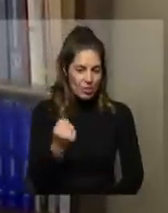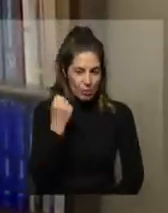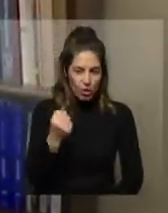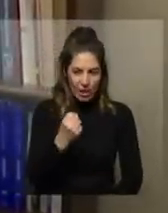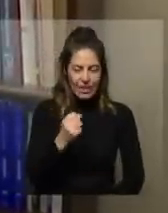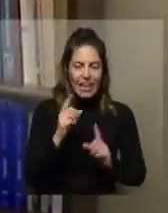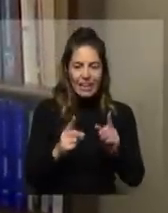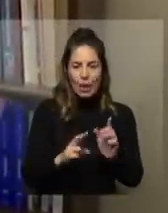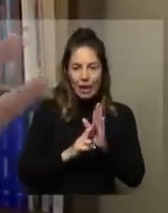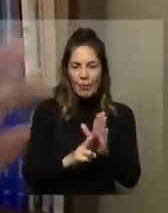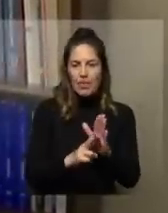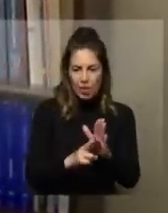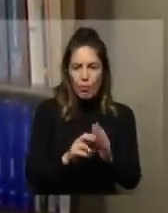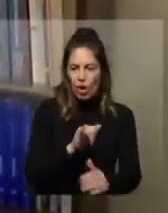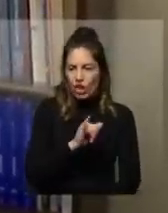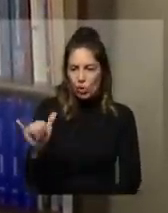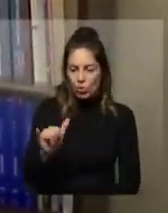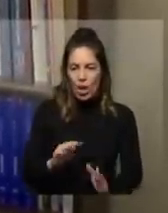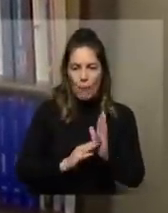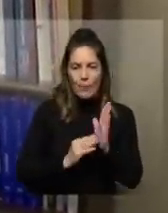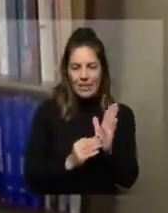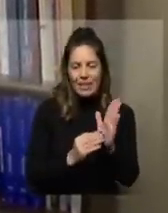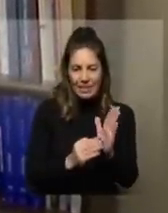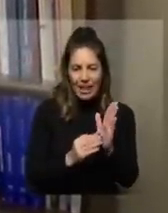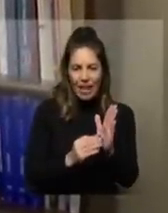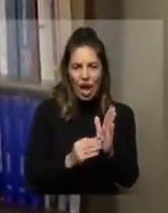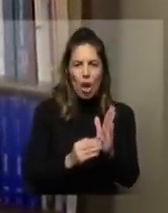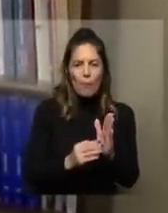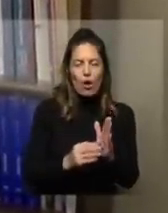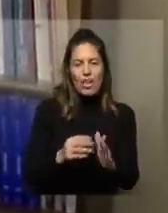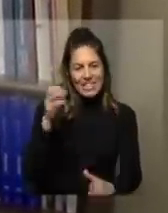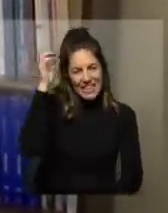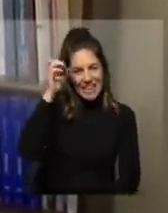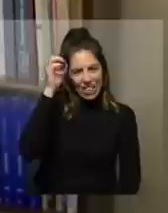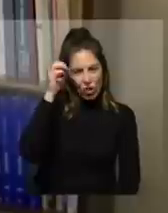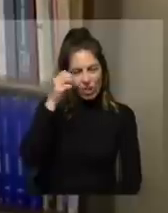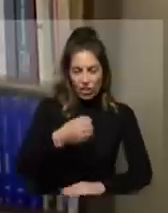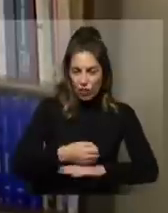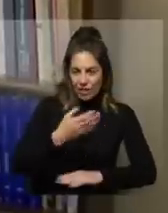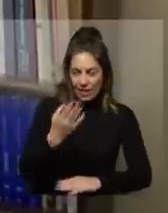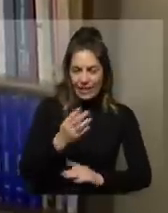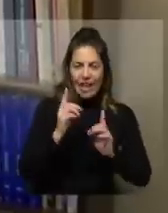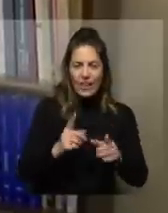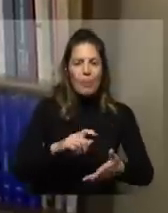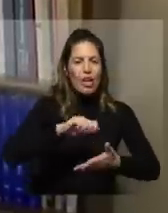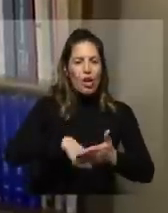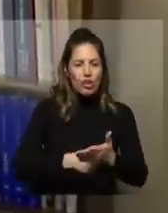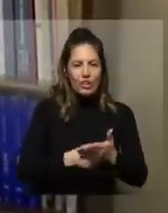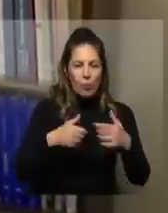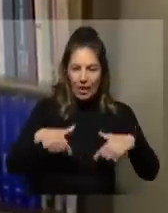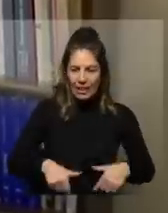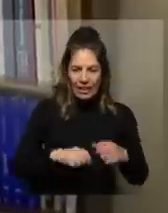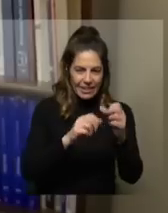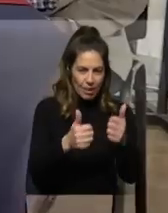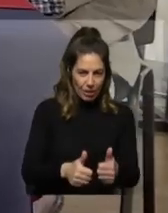varias denuncias presentadas por legisladores nacionalistas como la del fondo y fue contratado por la intendencia de Maldonado para patrocinar las denuncias contra la gestión